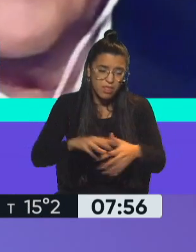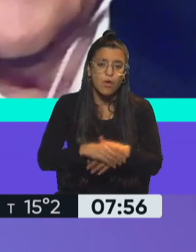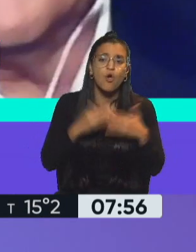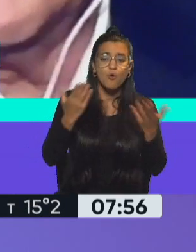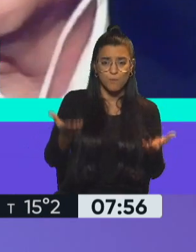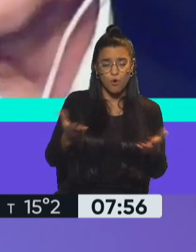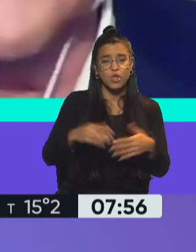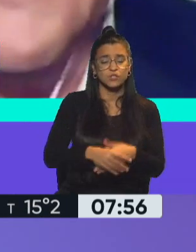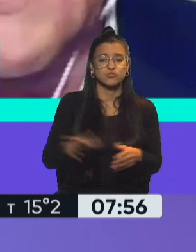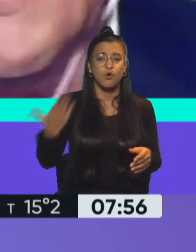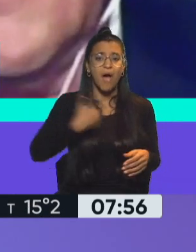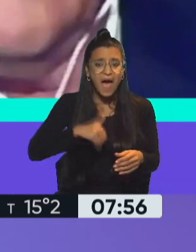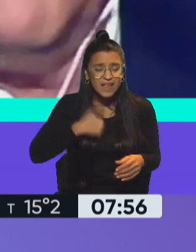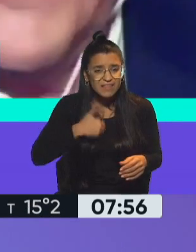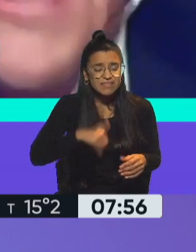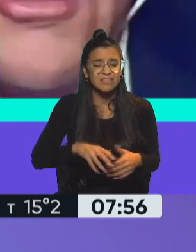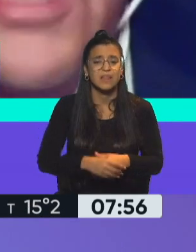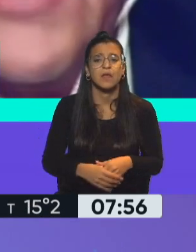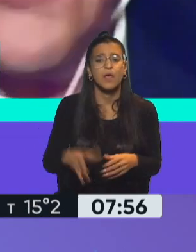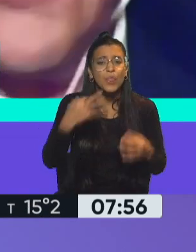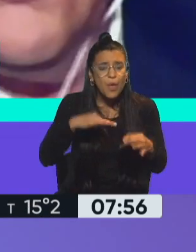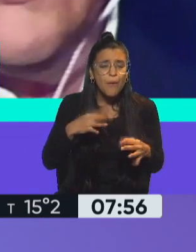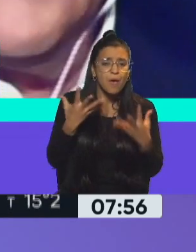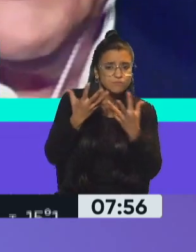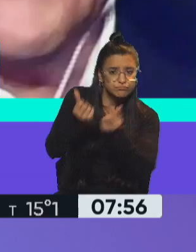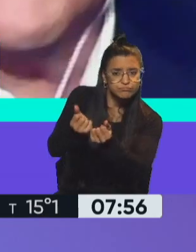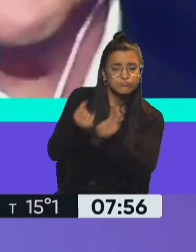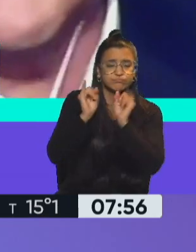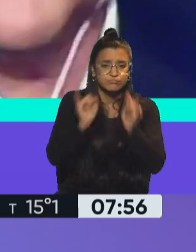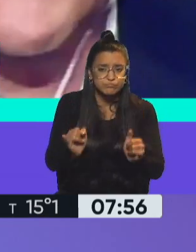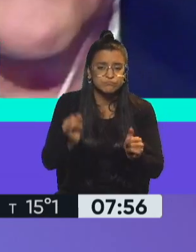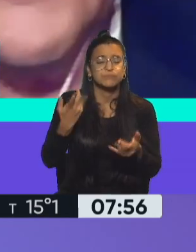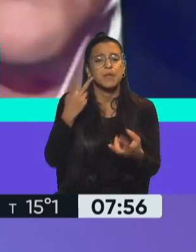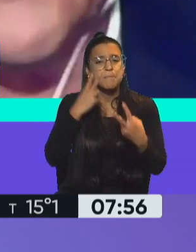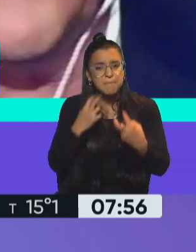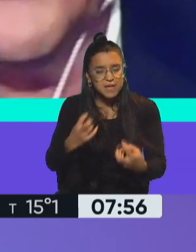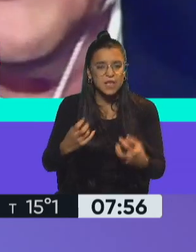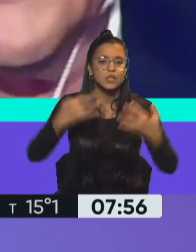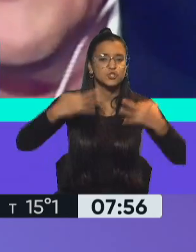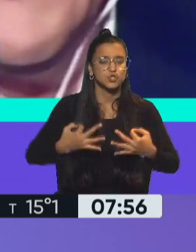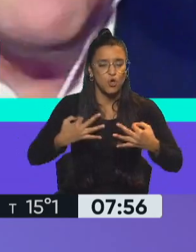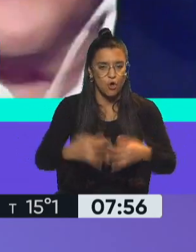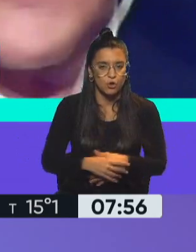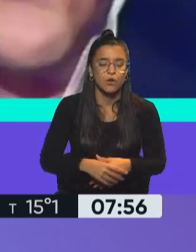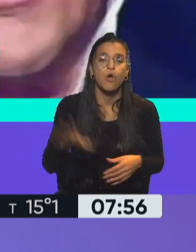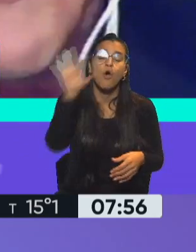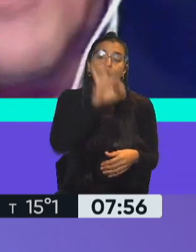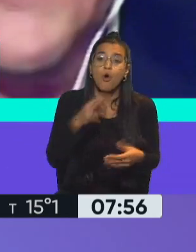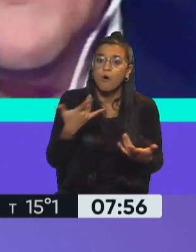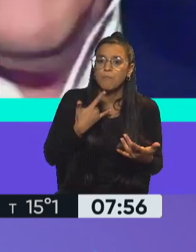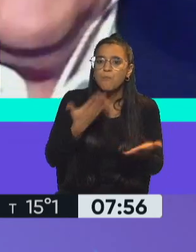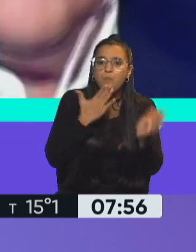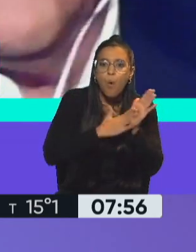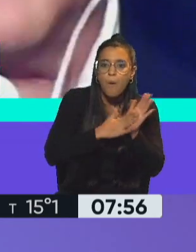eso que Argentina tiene que prestar colaboración y hacer las investigaciones correspondientes, aportar todas las